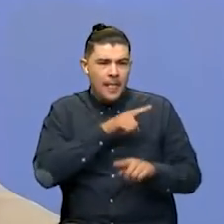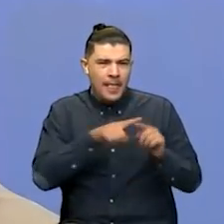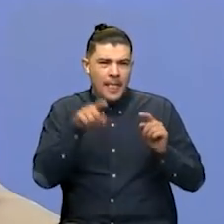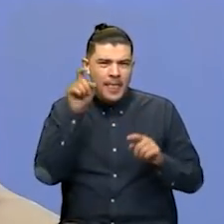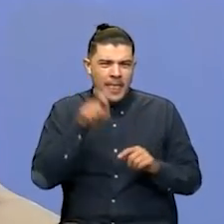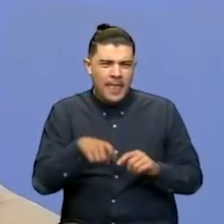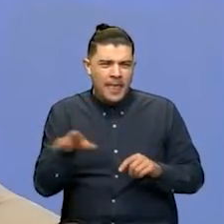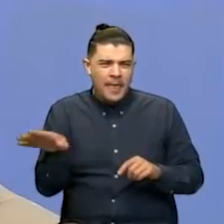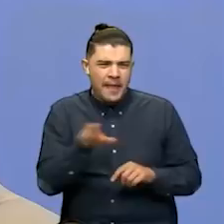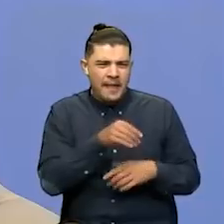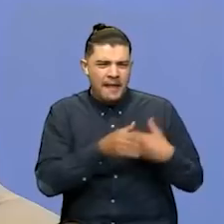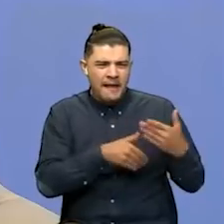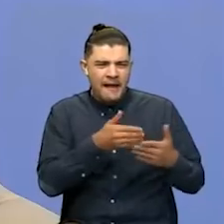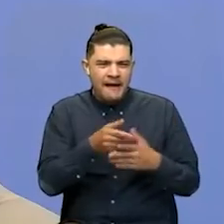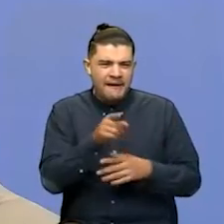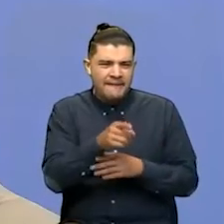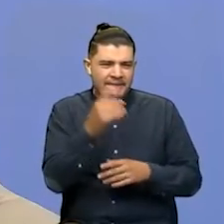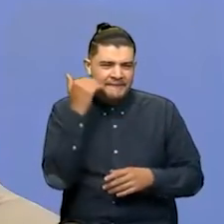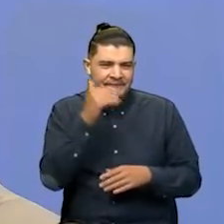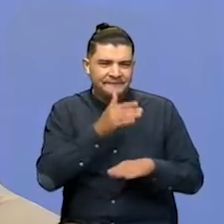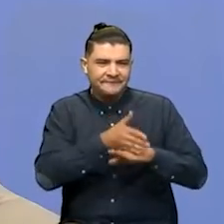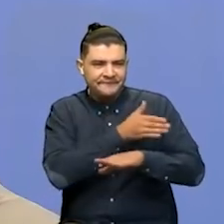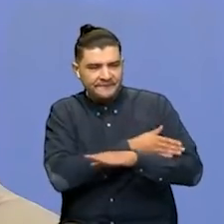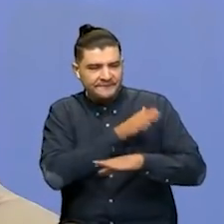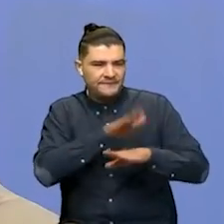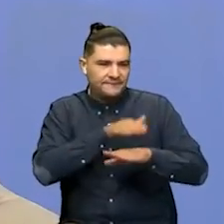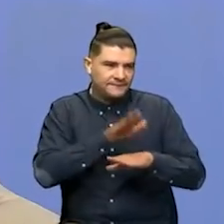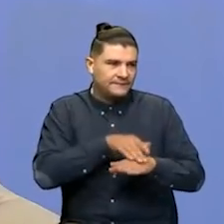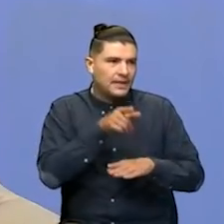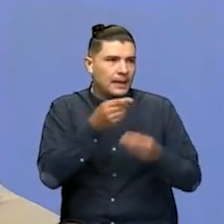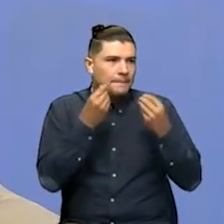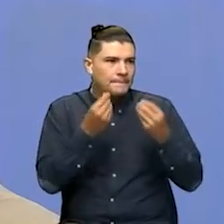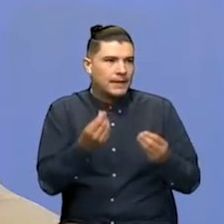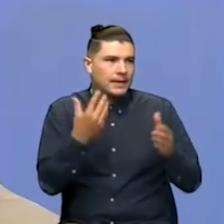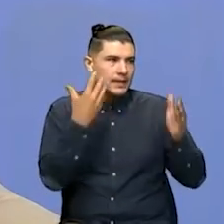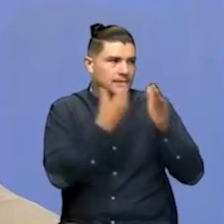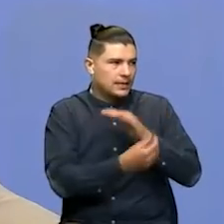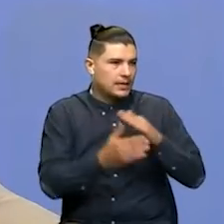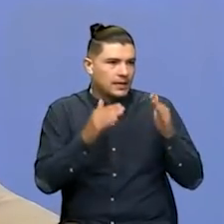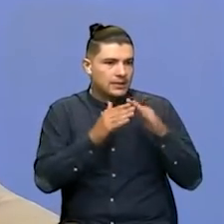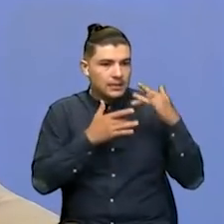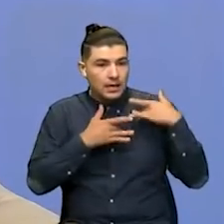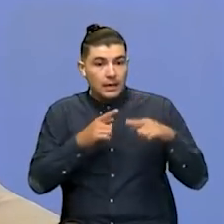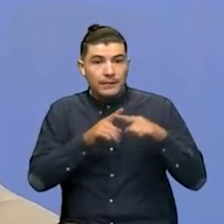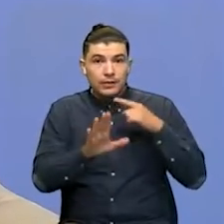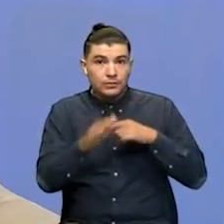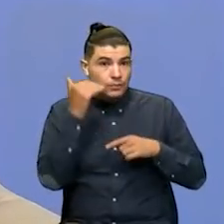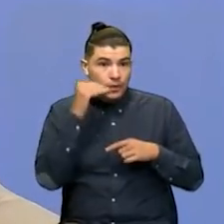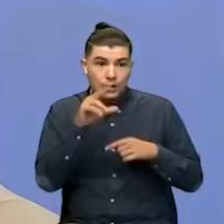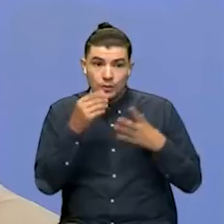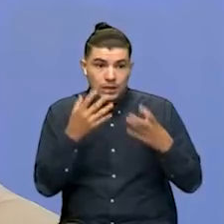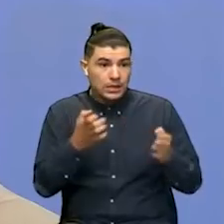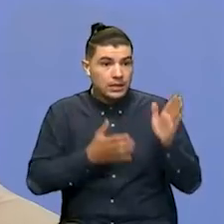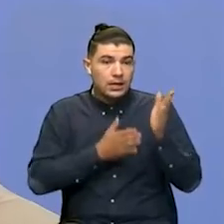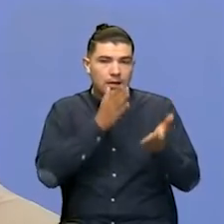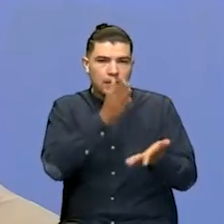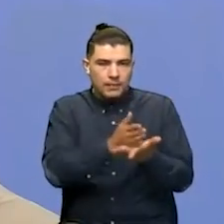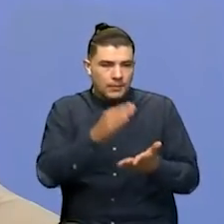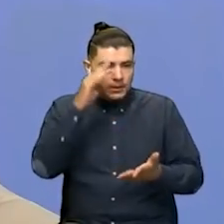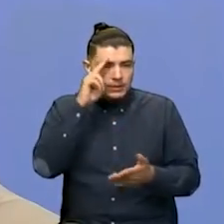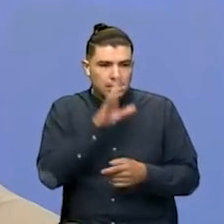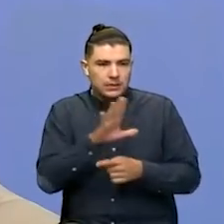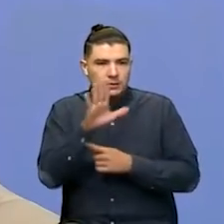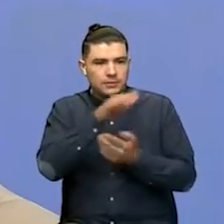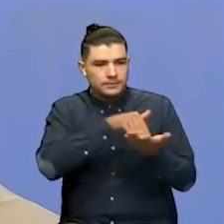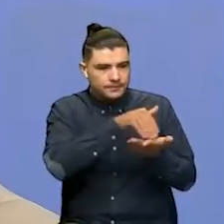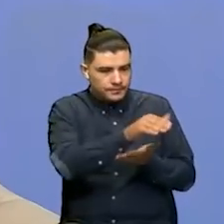iniciarse todo el proceso, allá se le hace las notificaciones para que salga la vivienda de manera voluntaria, pero si ya no quisiera salir, pues va la policía, los